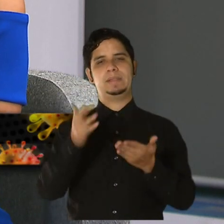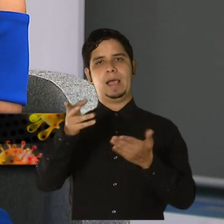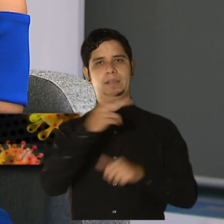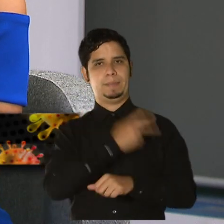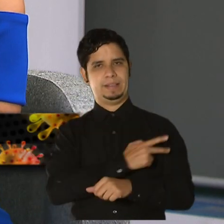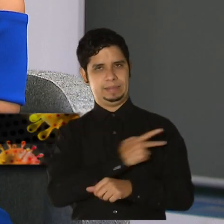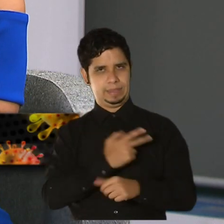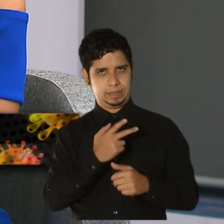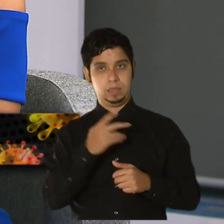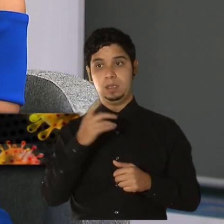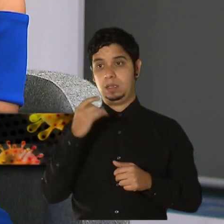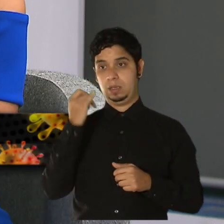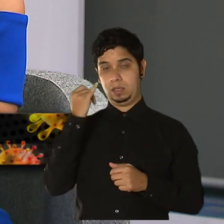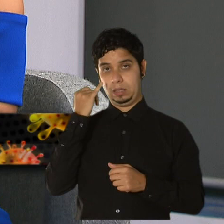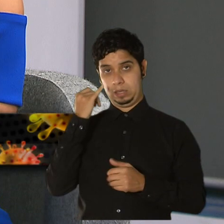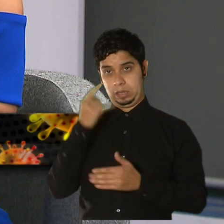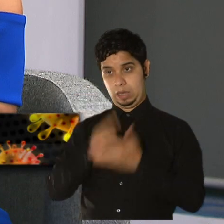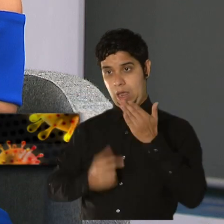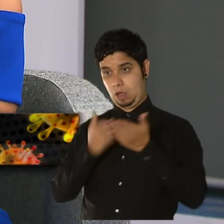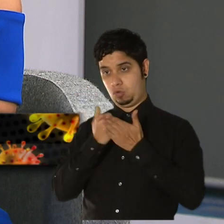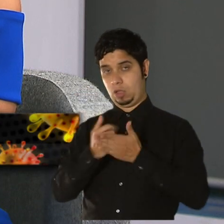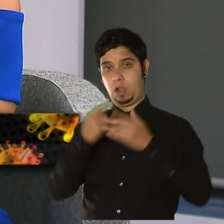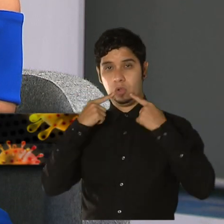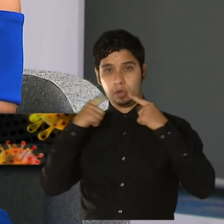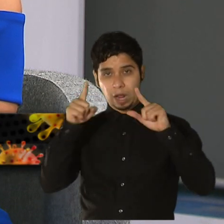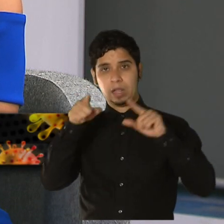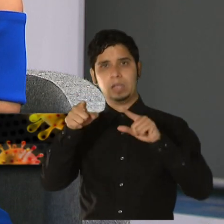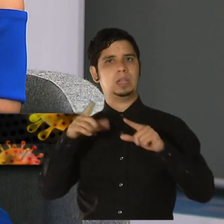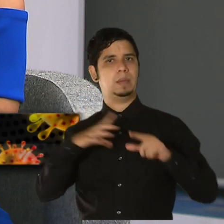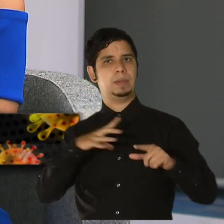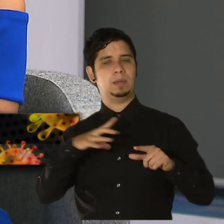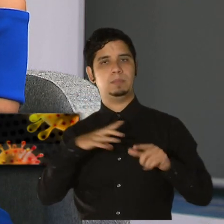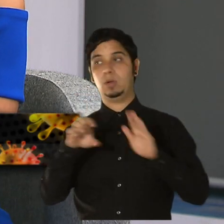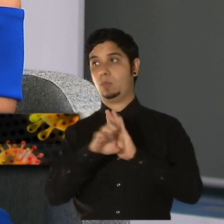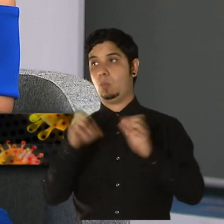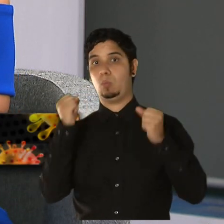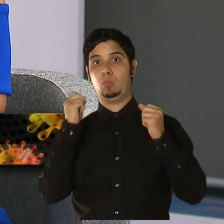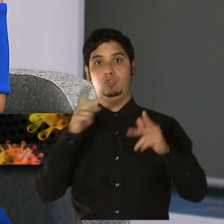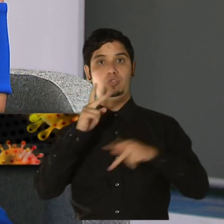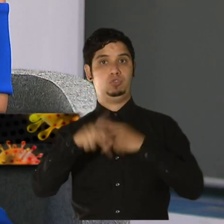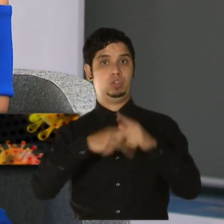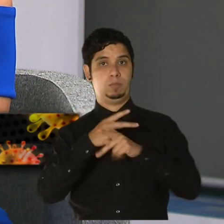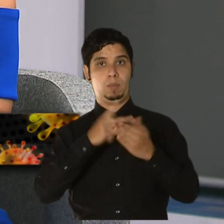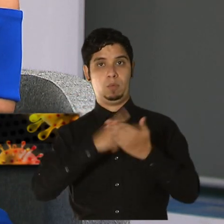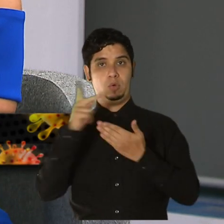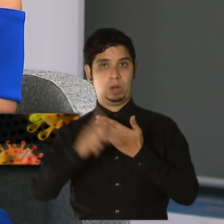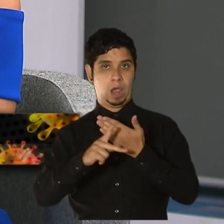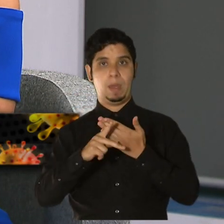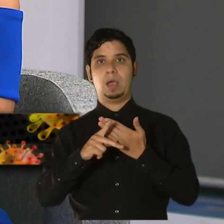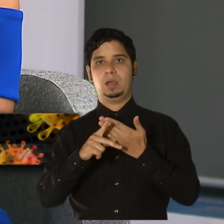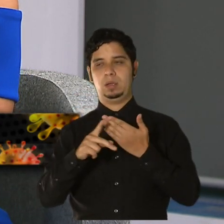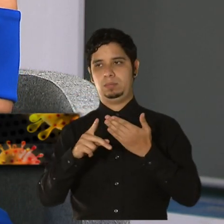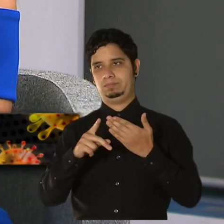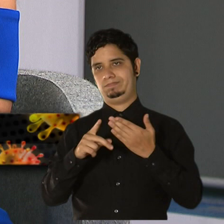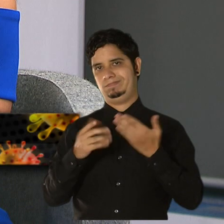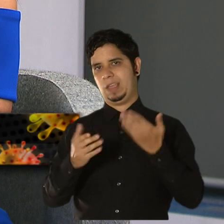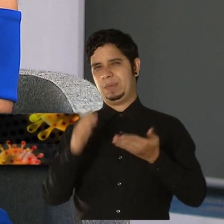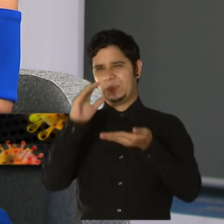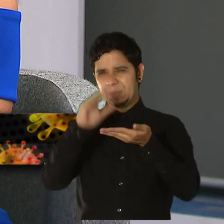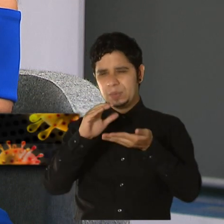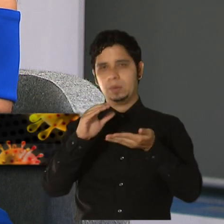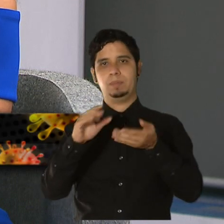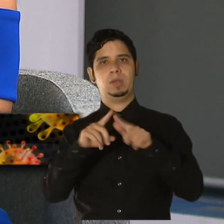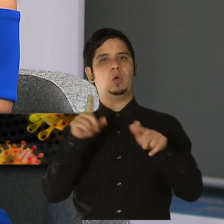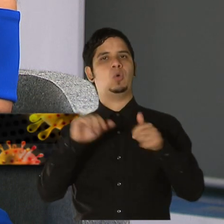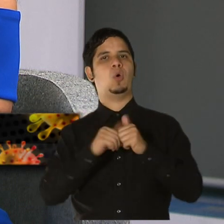que logre ver la efectividad? Porque sabemos que hay muchísimos programas, quizás menos de los que deberían haber, pero ¿cuál es la efectividad del